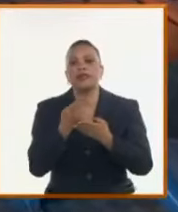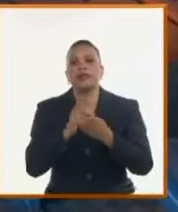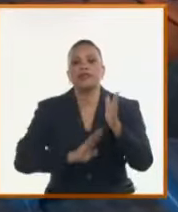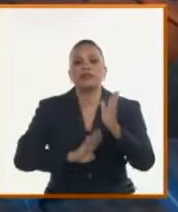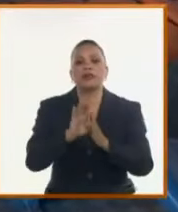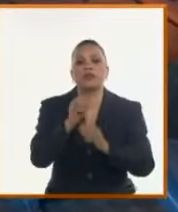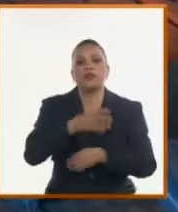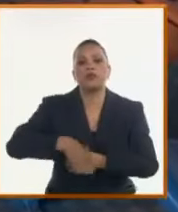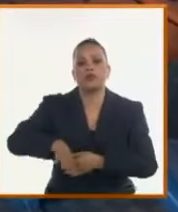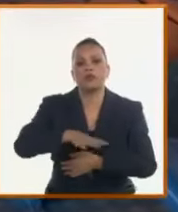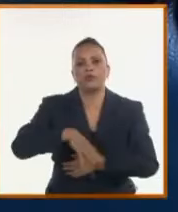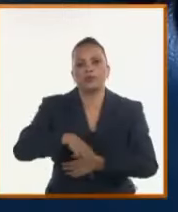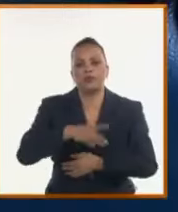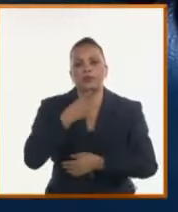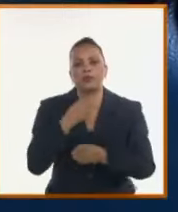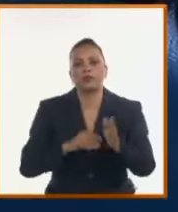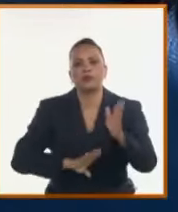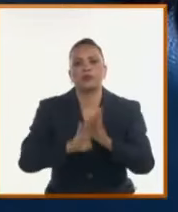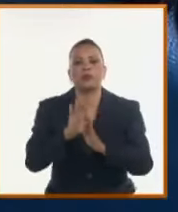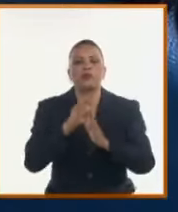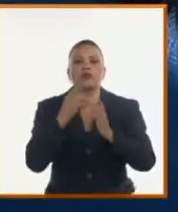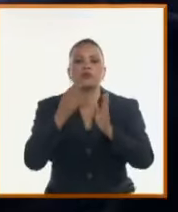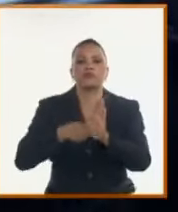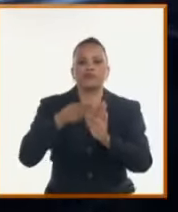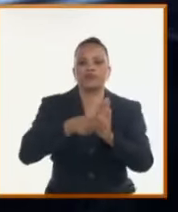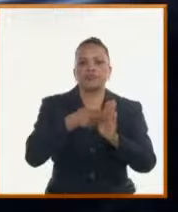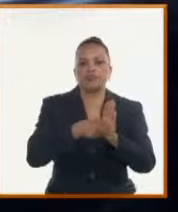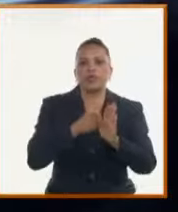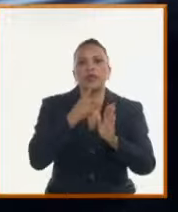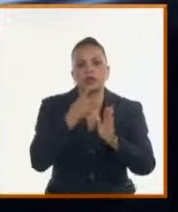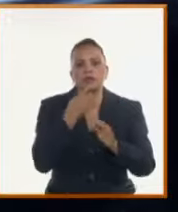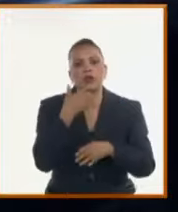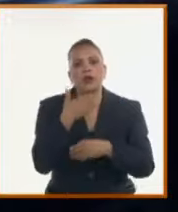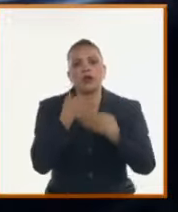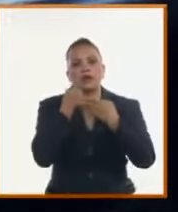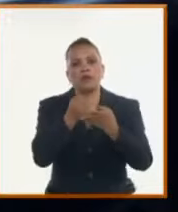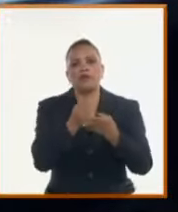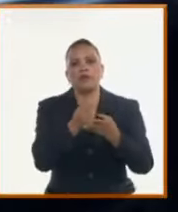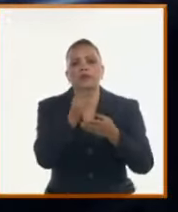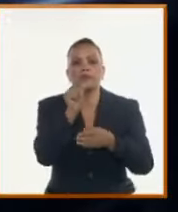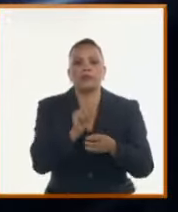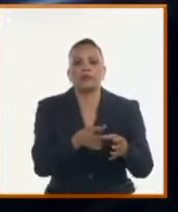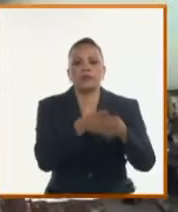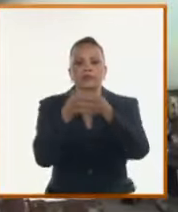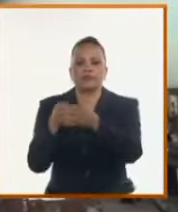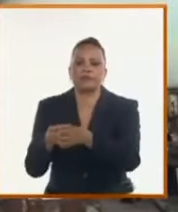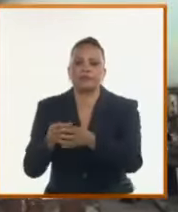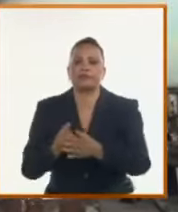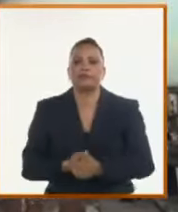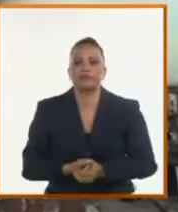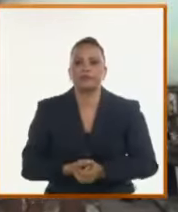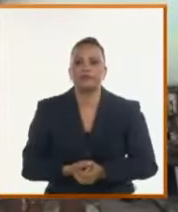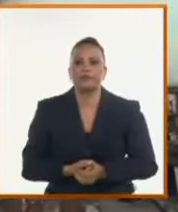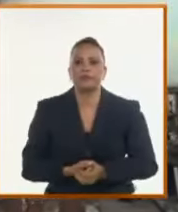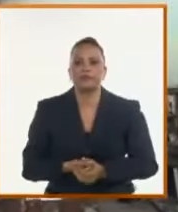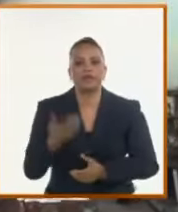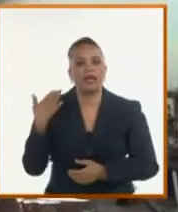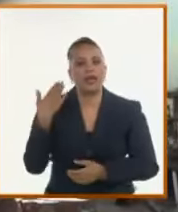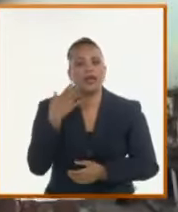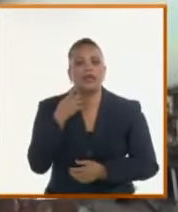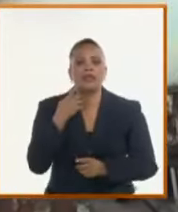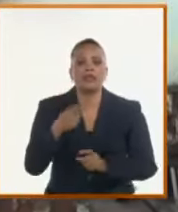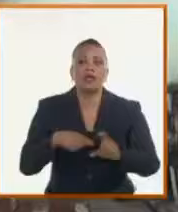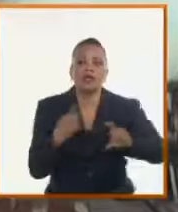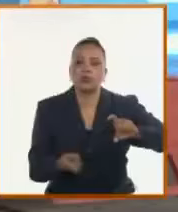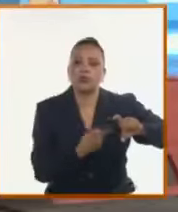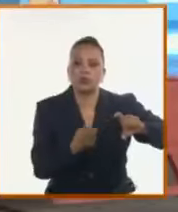municipios mediante la construcción de ferrobus que posibilitan la transportación de pasajeros llevarlo con los parámetros que llevaba con los torneros en